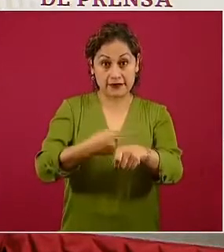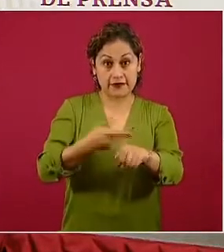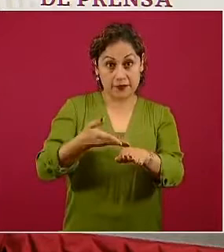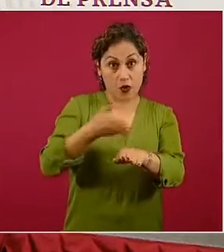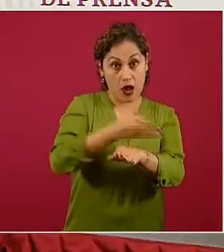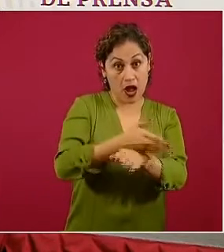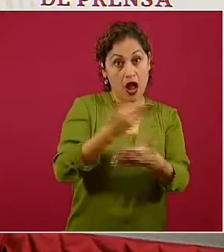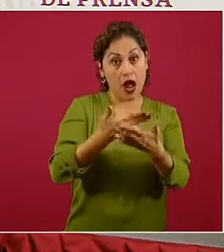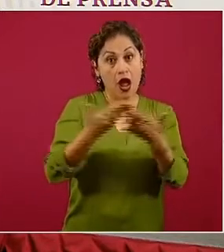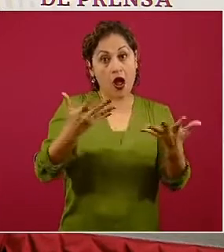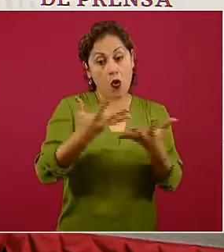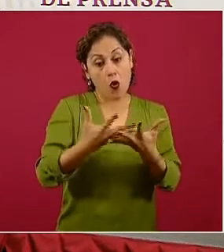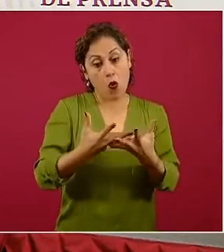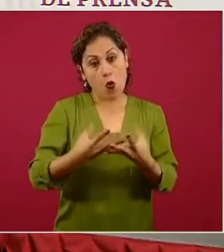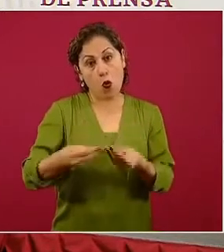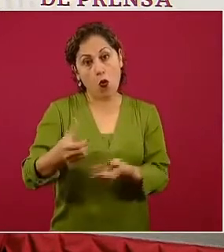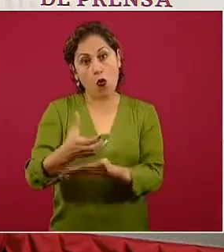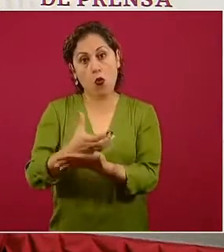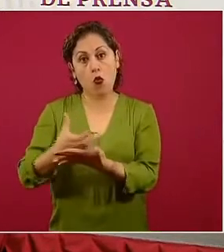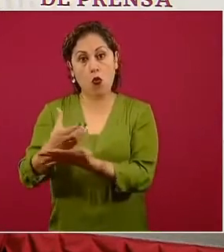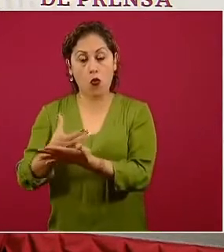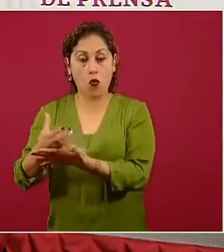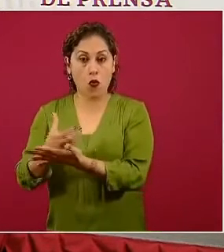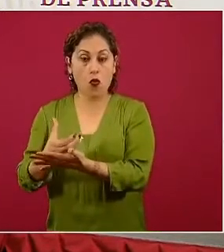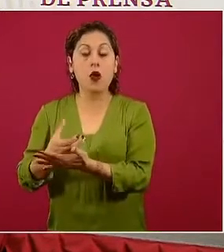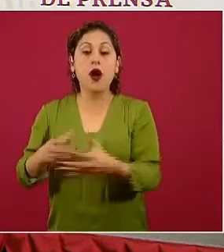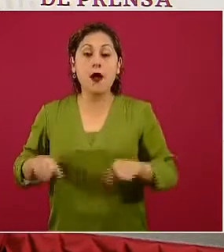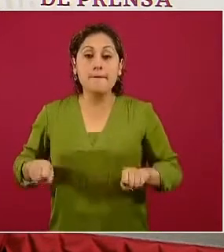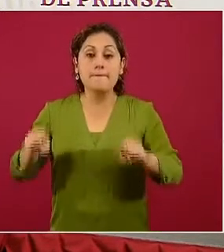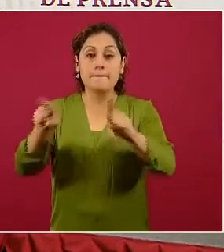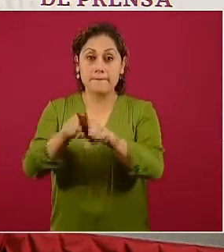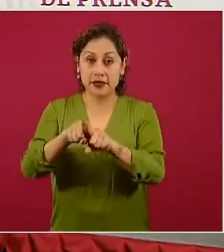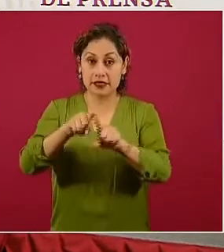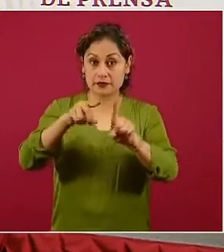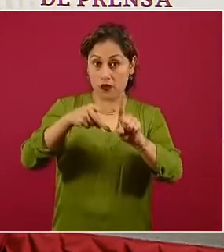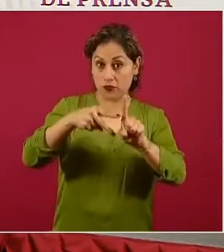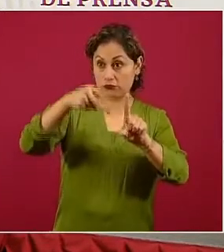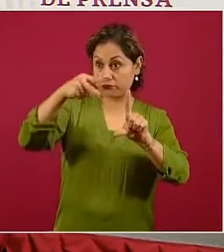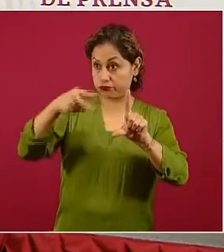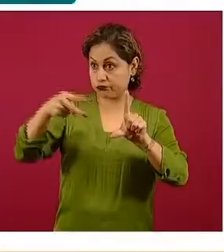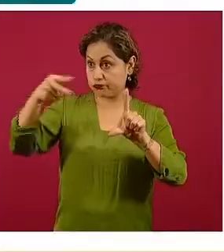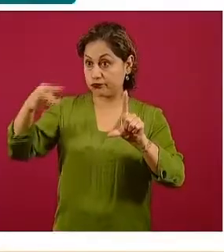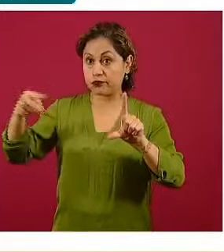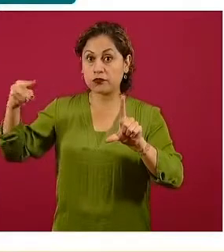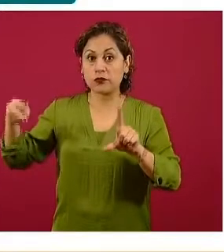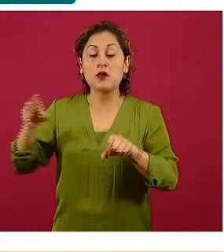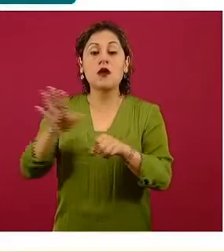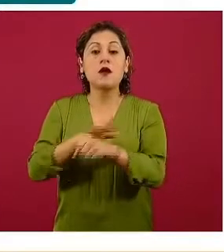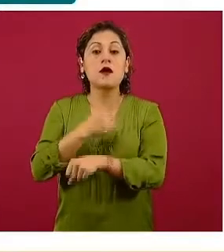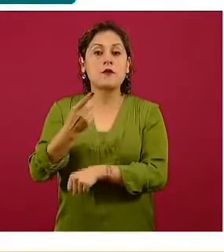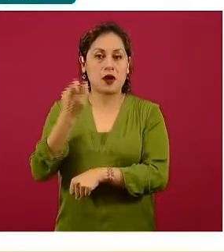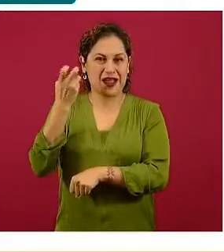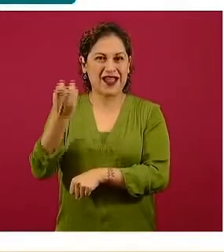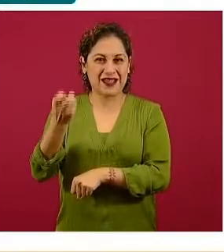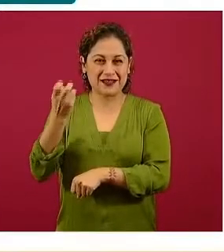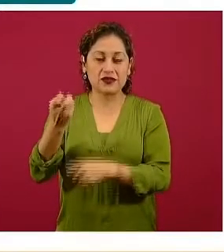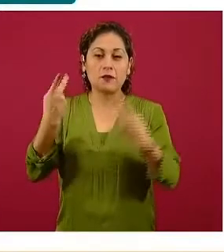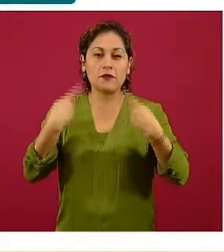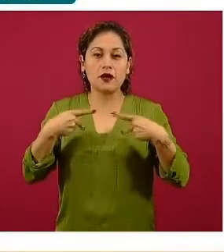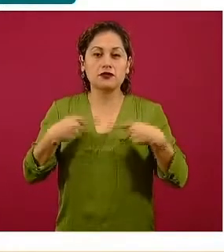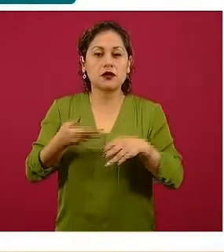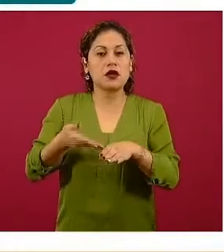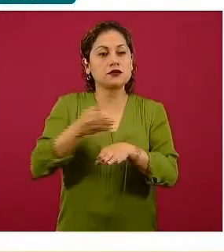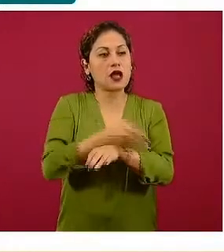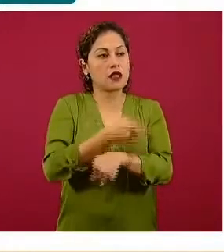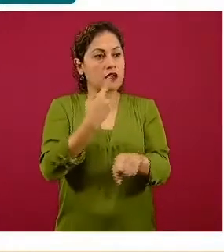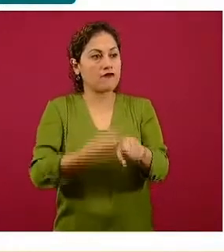observar que va acompañando a la curva de incremento de los casos. Esto es bueno porque estamos hablando de personas que se están recuperando